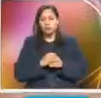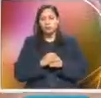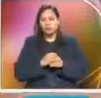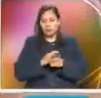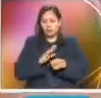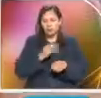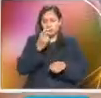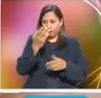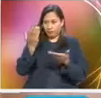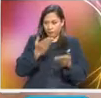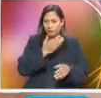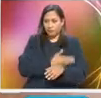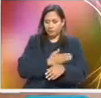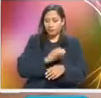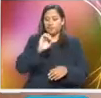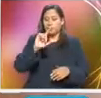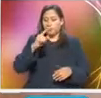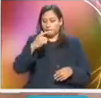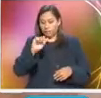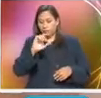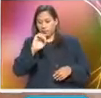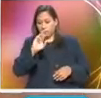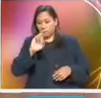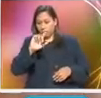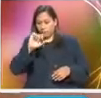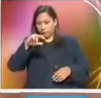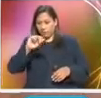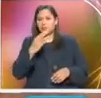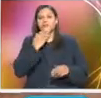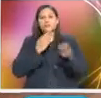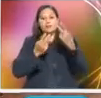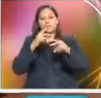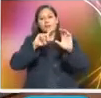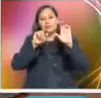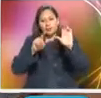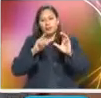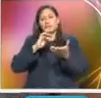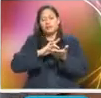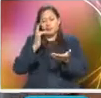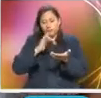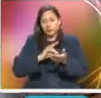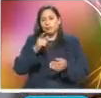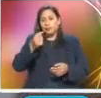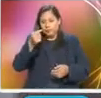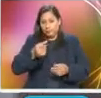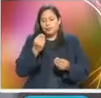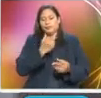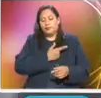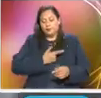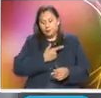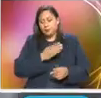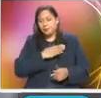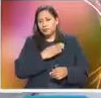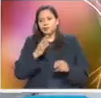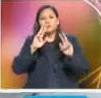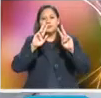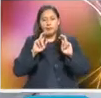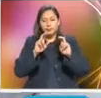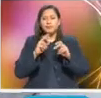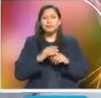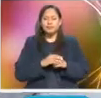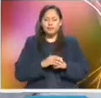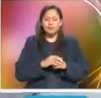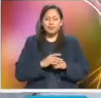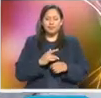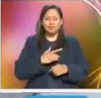Y por eso me acompaña el día de hoy Olga de Orellana. Bienvenida aquí a Tu Ciudad Es. Gracias, gracias. Te saludo con mucho gusto y bueno, un tema que nos